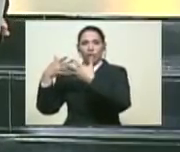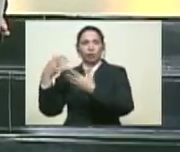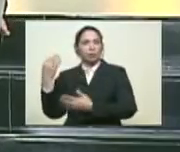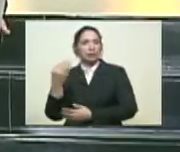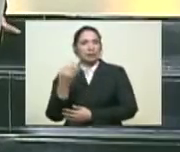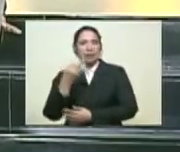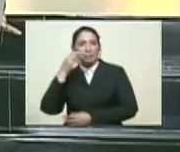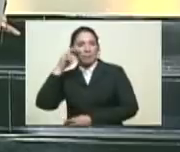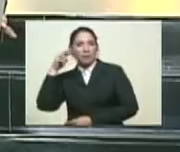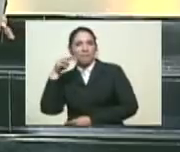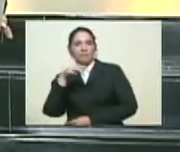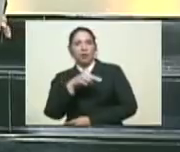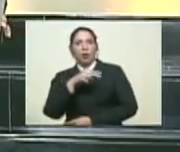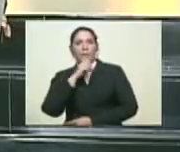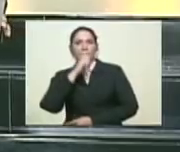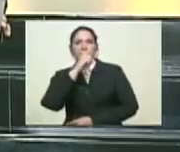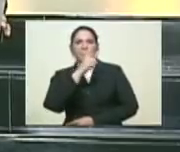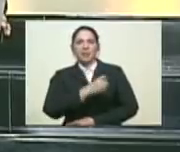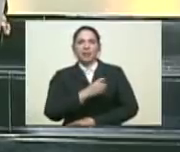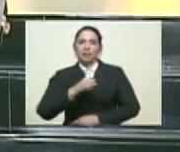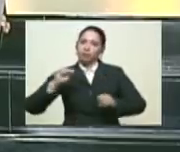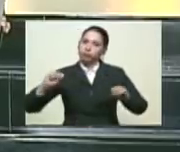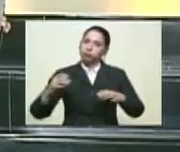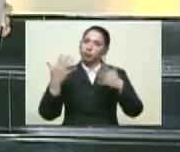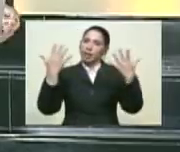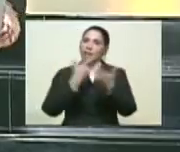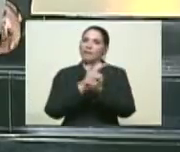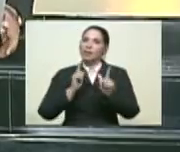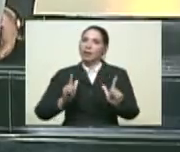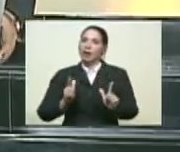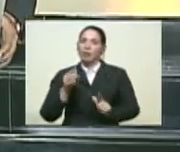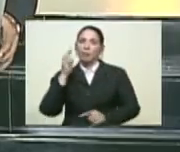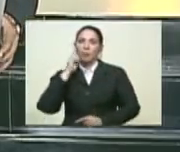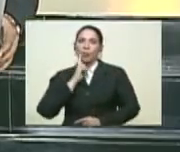envidia las glorias libertarias de Bolívar.